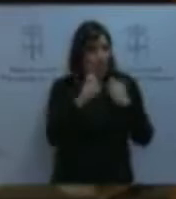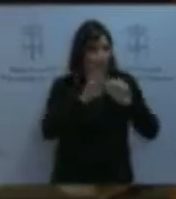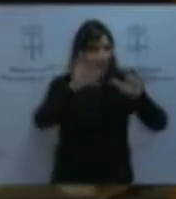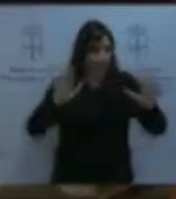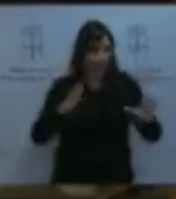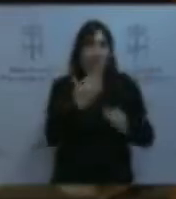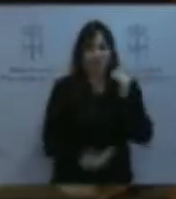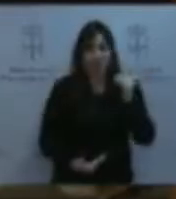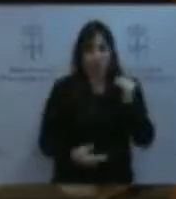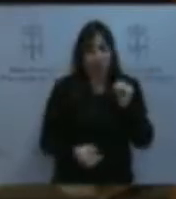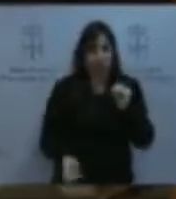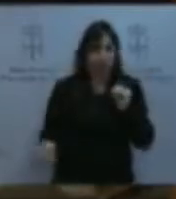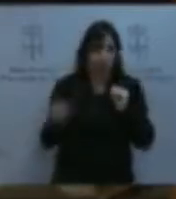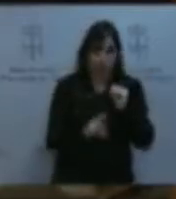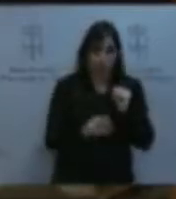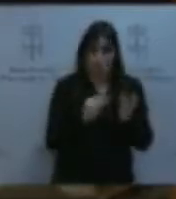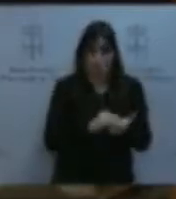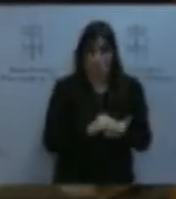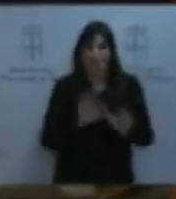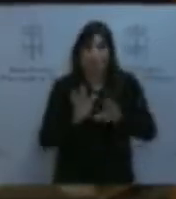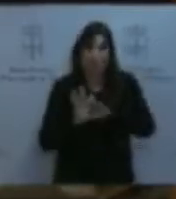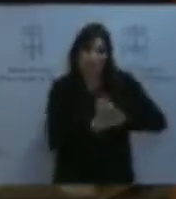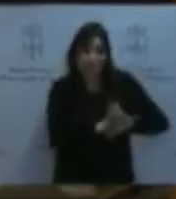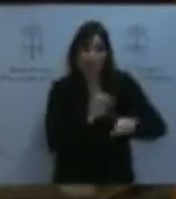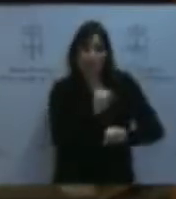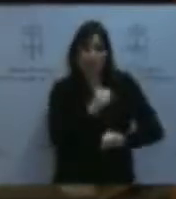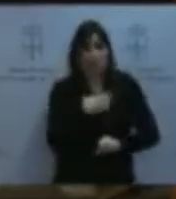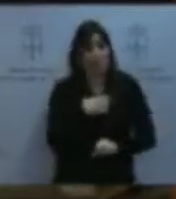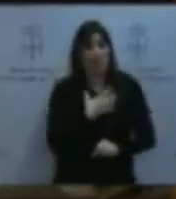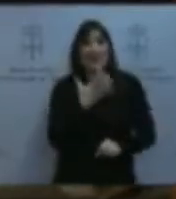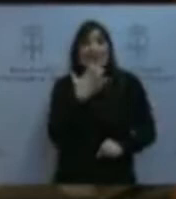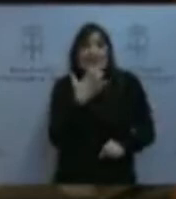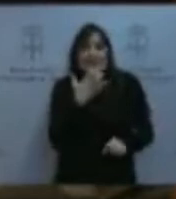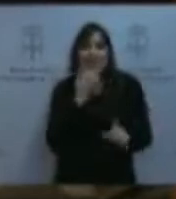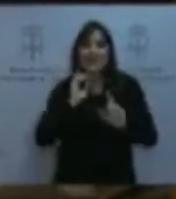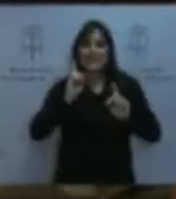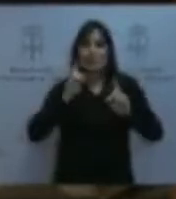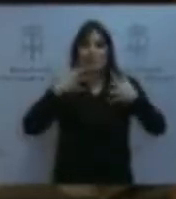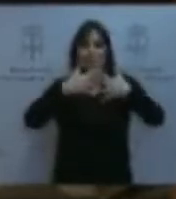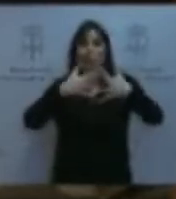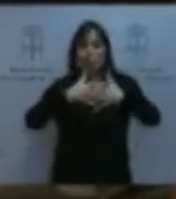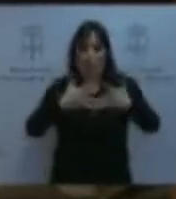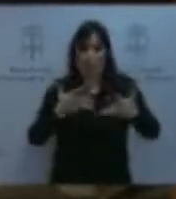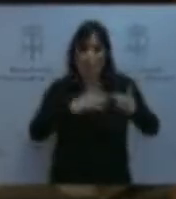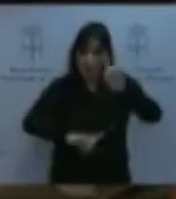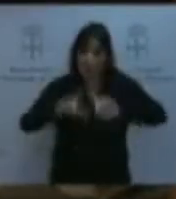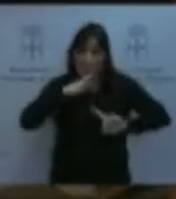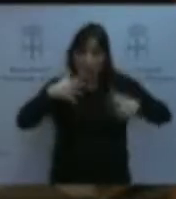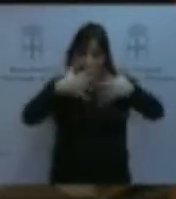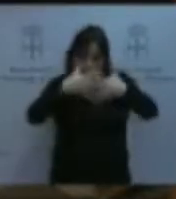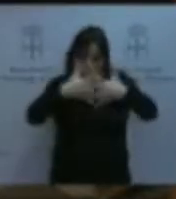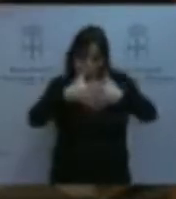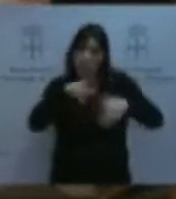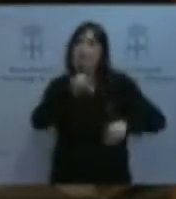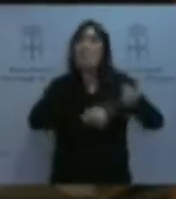de un lado cuando se trata de fenómenos estructurales. Cuando hablamos de problemas estructurales, para los que el problema no es la previsión porque se repiten a lo